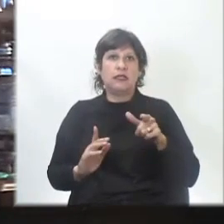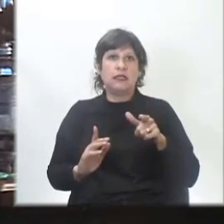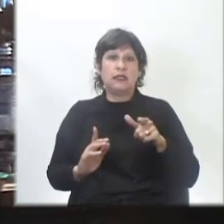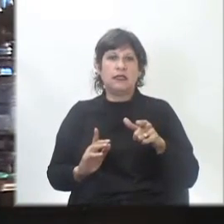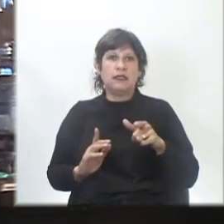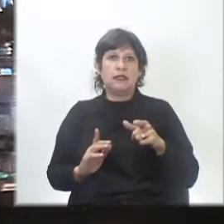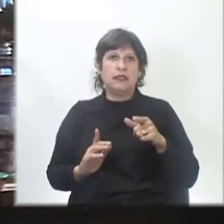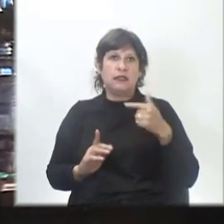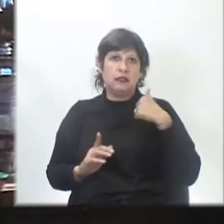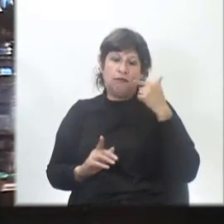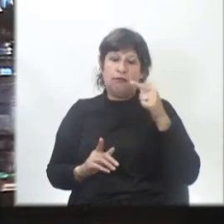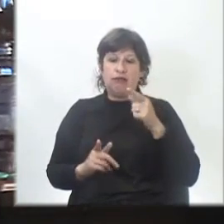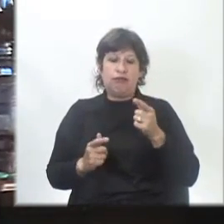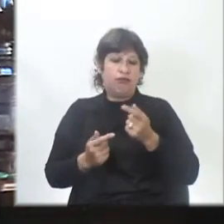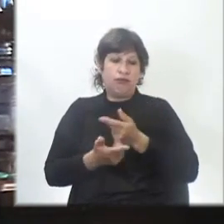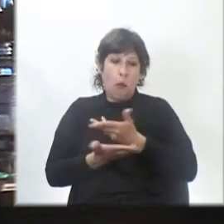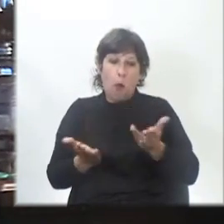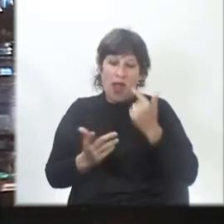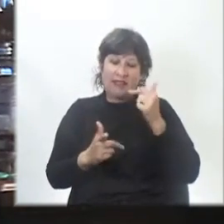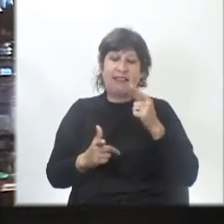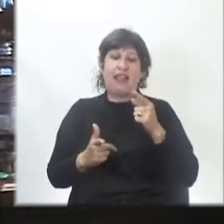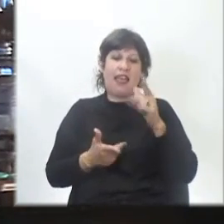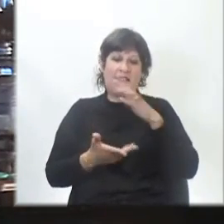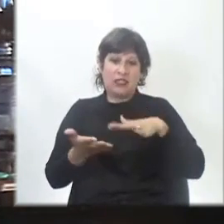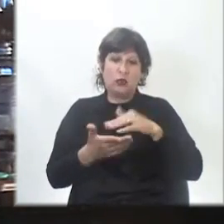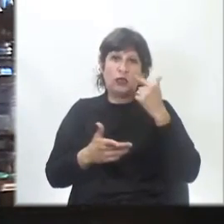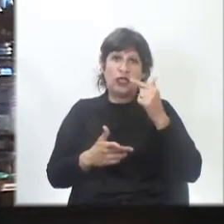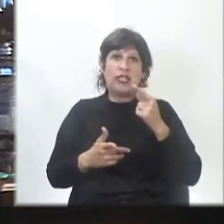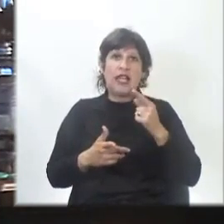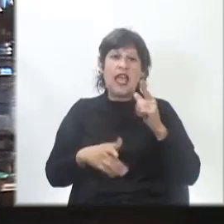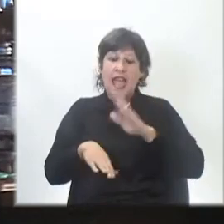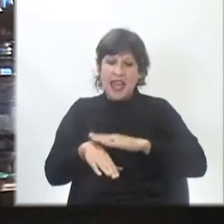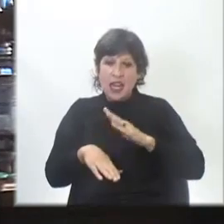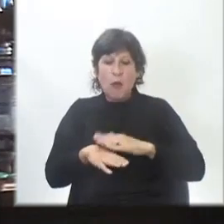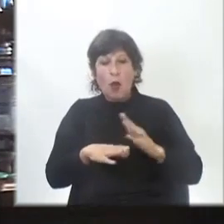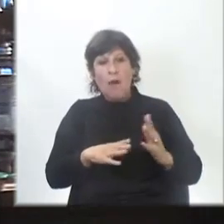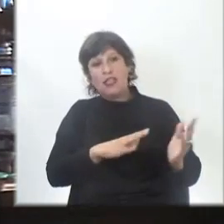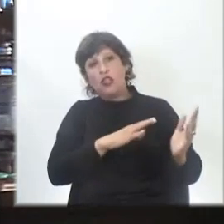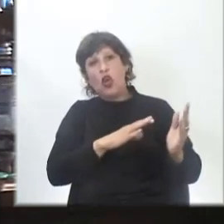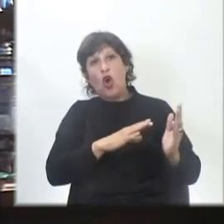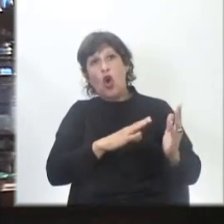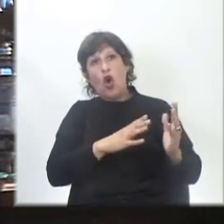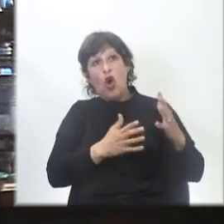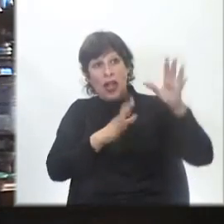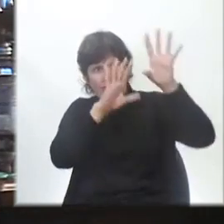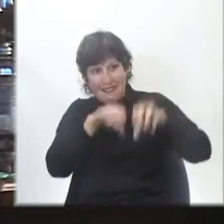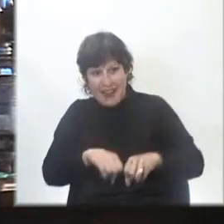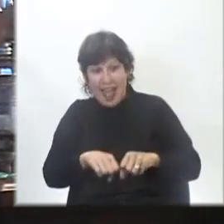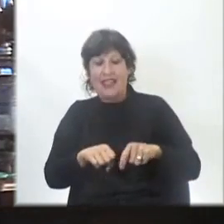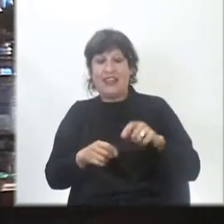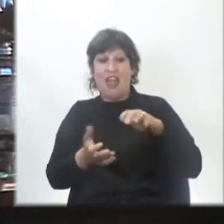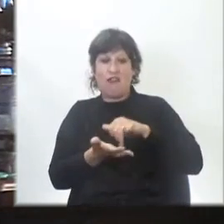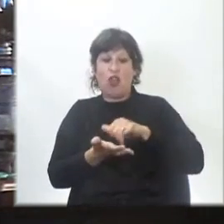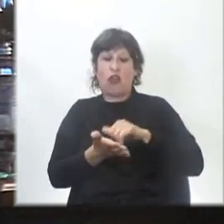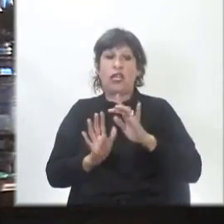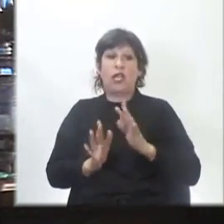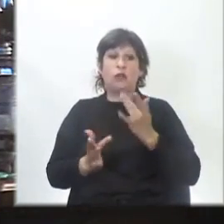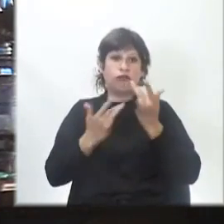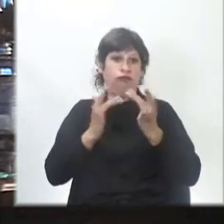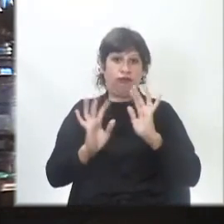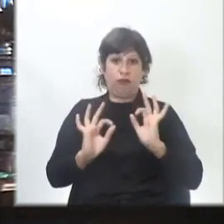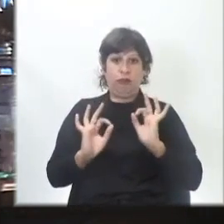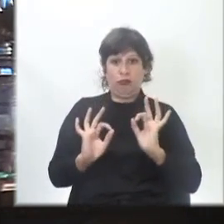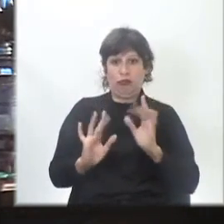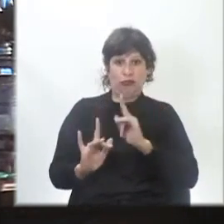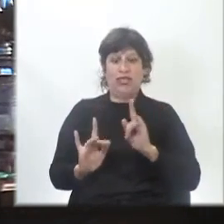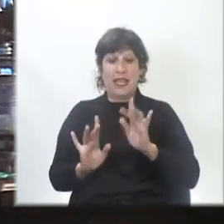pinta el estado de situación. En el momento que traen los aviones, que se supone que los dejan pipí cucú, que los dejan, ¿no?, todo arregladito para